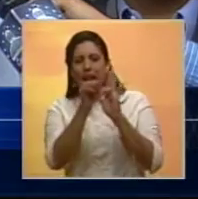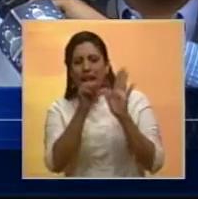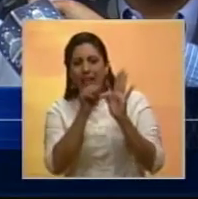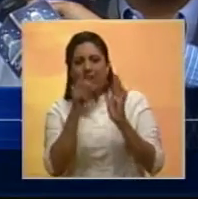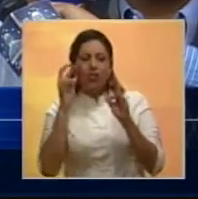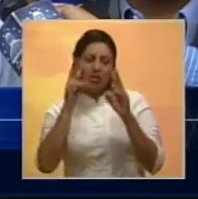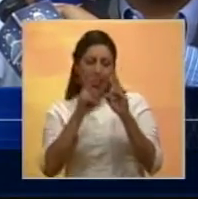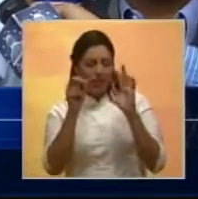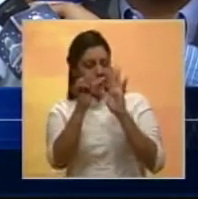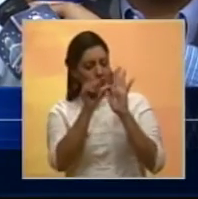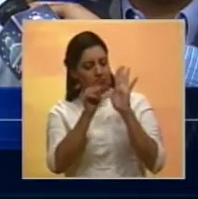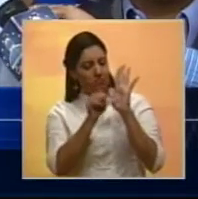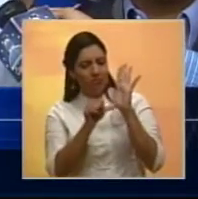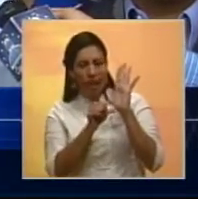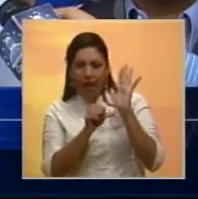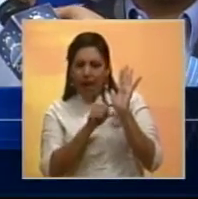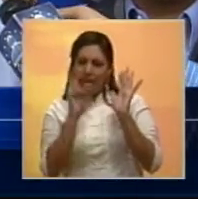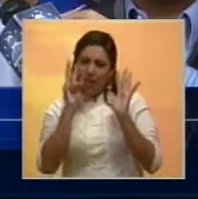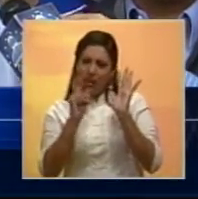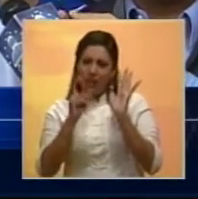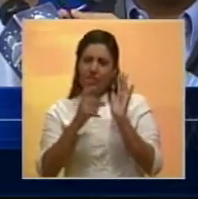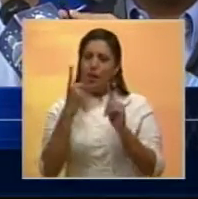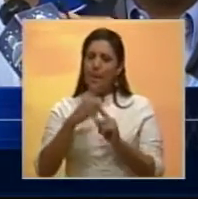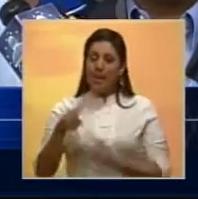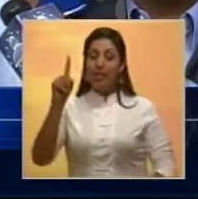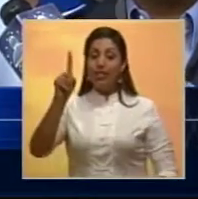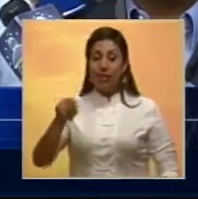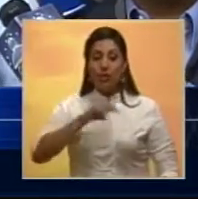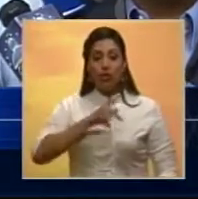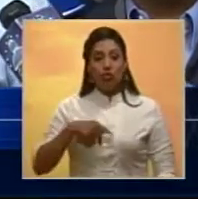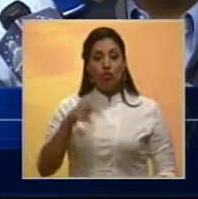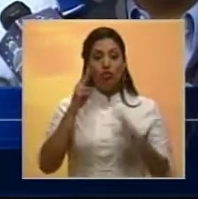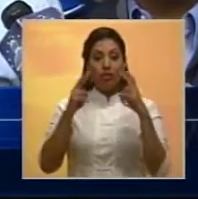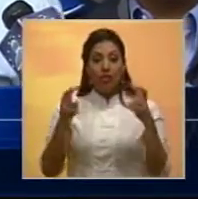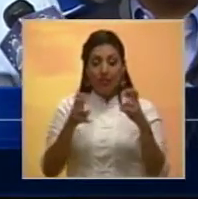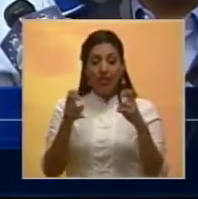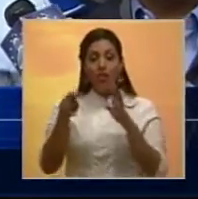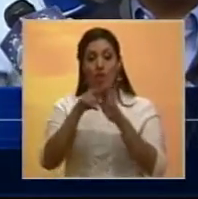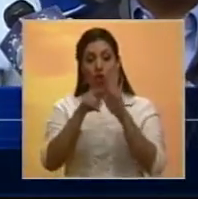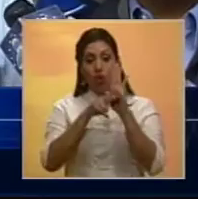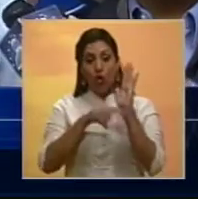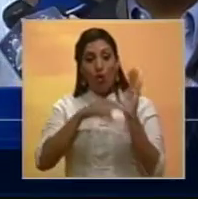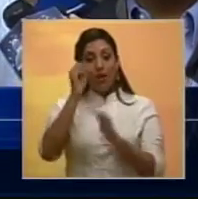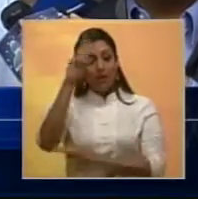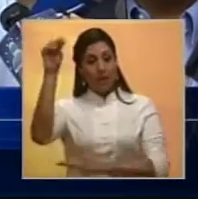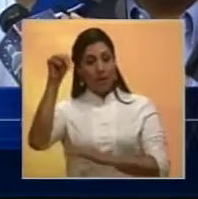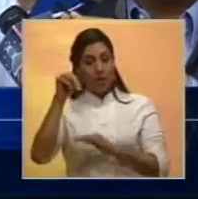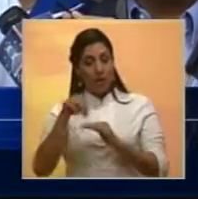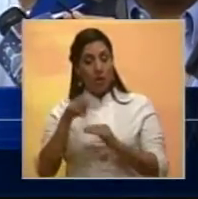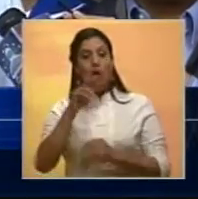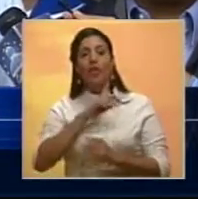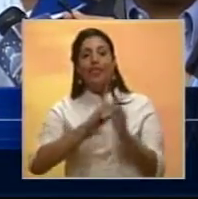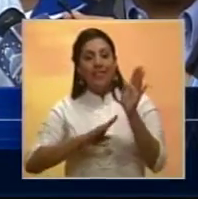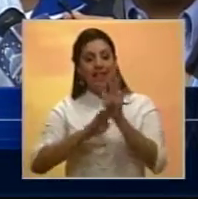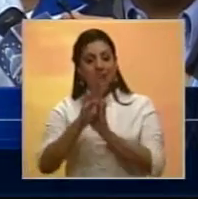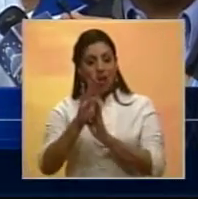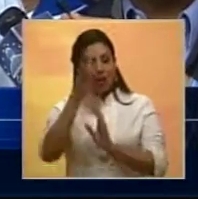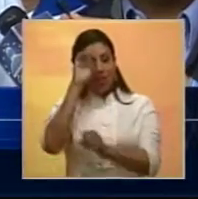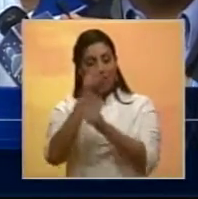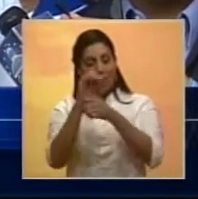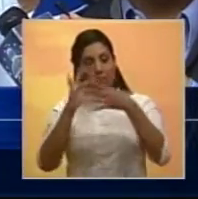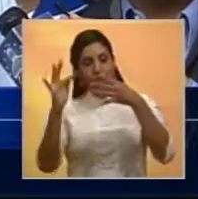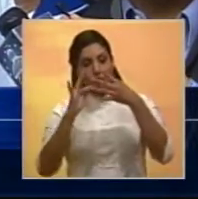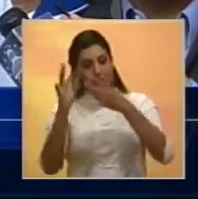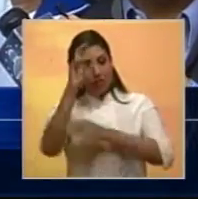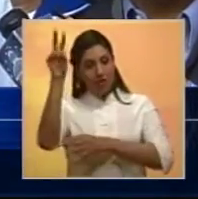cuando revisamos cada uno de sus artículos, pero cuando también revisamos el reglamento de la Asamblea Nacional que desarrolla las funciones de la